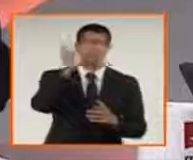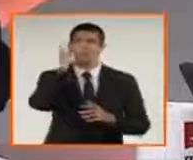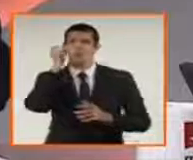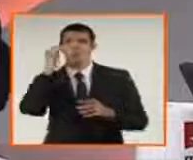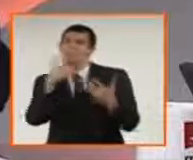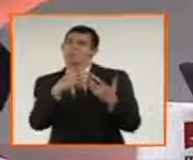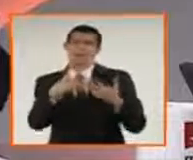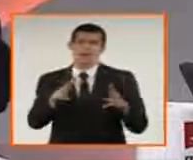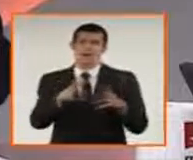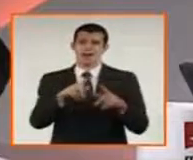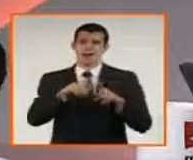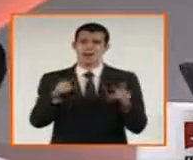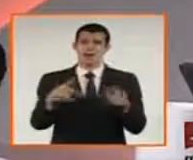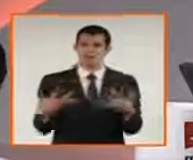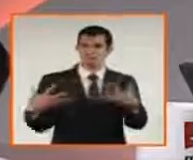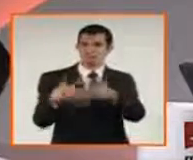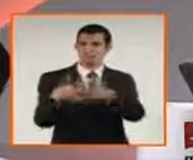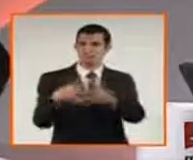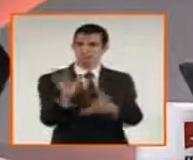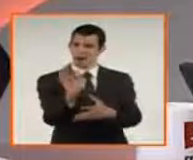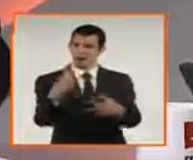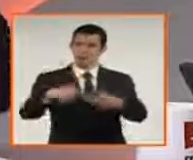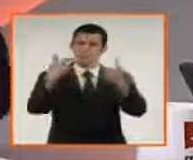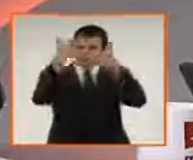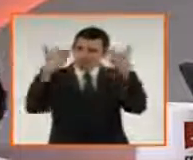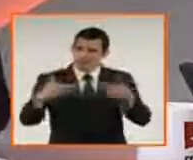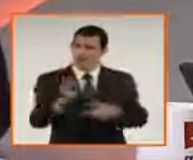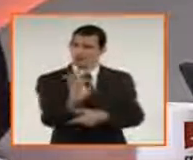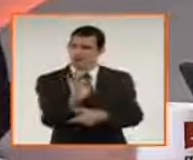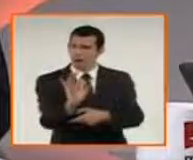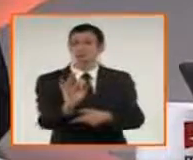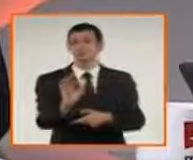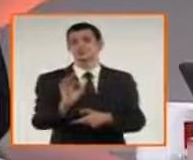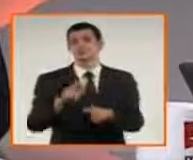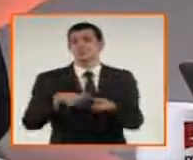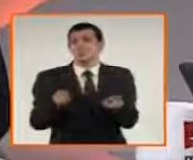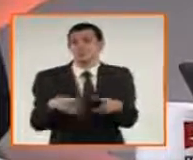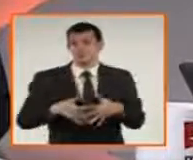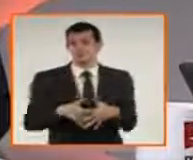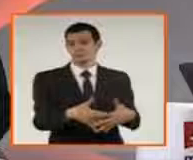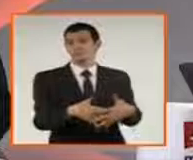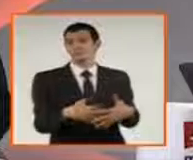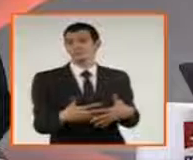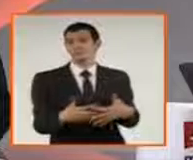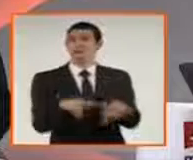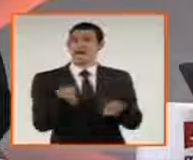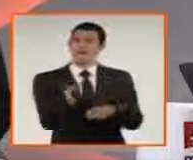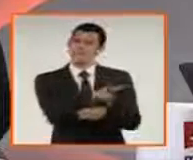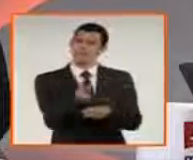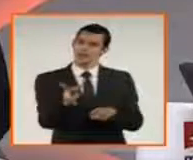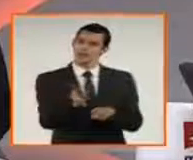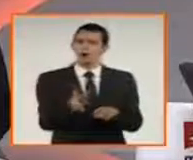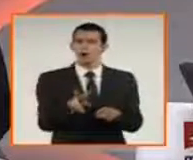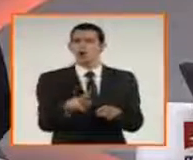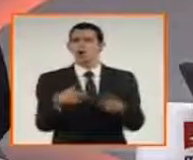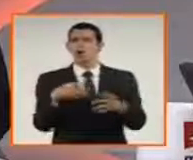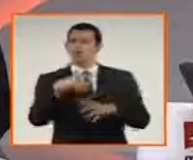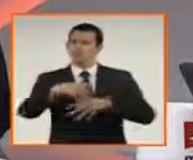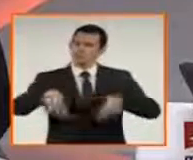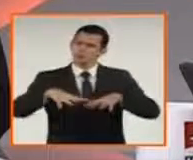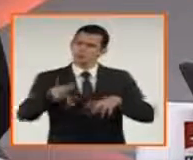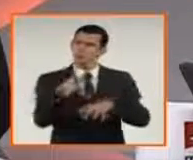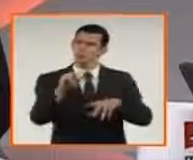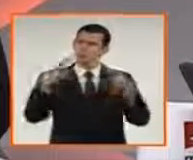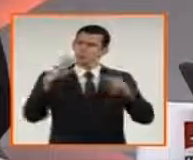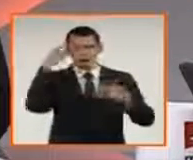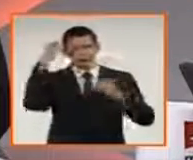caso, esa afiliación sí estaría establecida desde el principio. Es automática. Exactamente. ¿No? Esa pensión tiene carácter provisional, o sea,